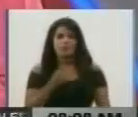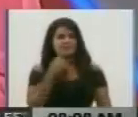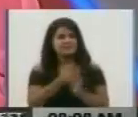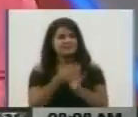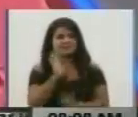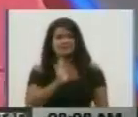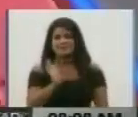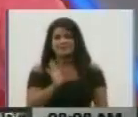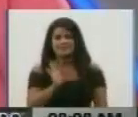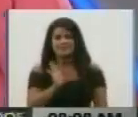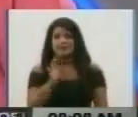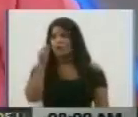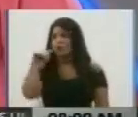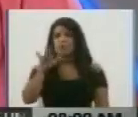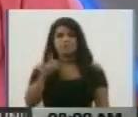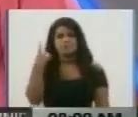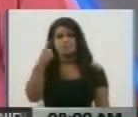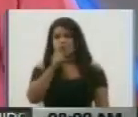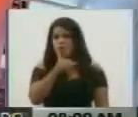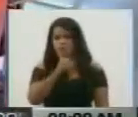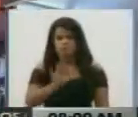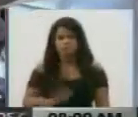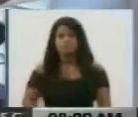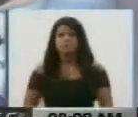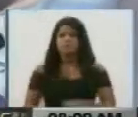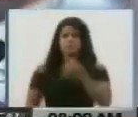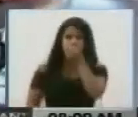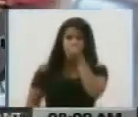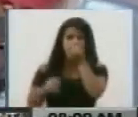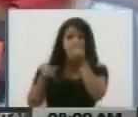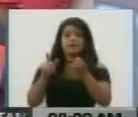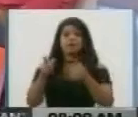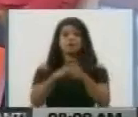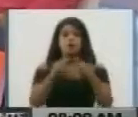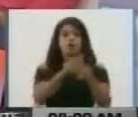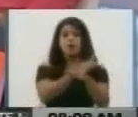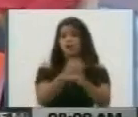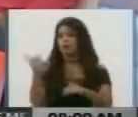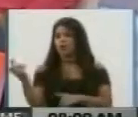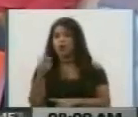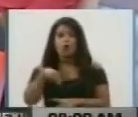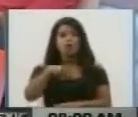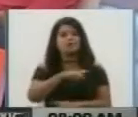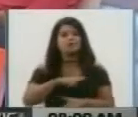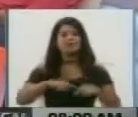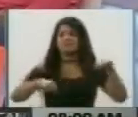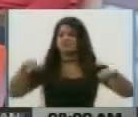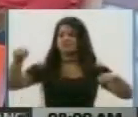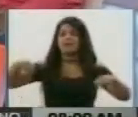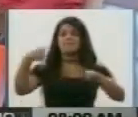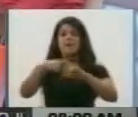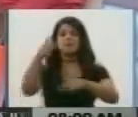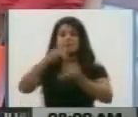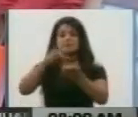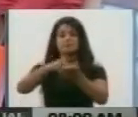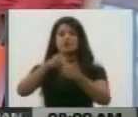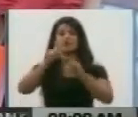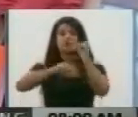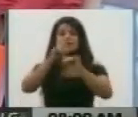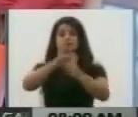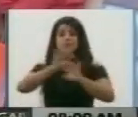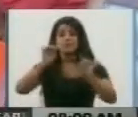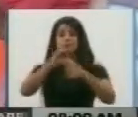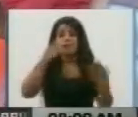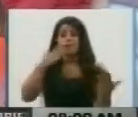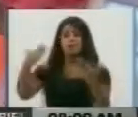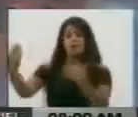pueblo no es así. No es así, como tú dices, juegan las blancas, juegan las rojas, pero también juega la gente y la participación en las redes sociales. Y vamos a leerlo de